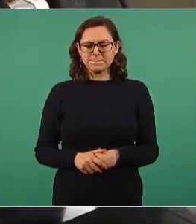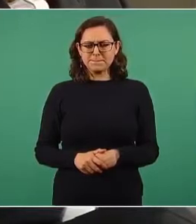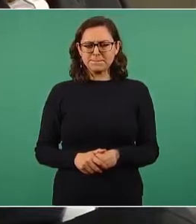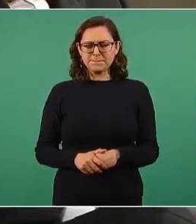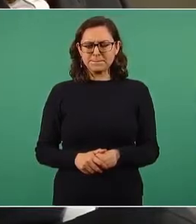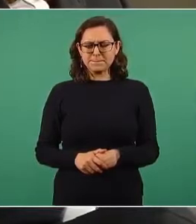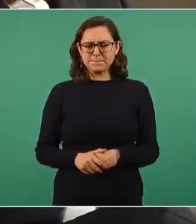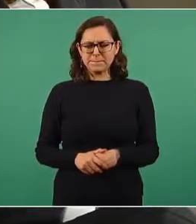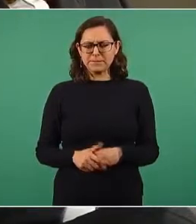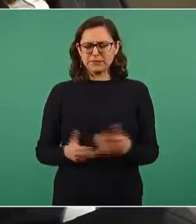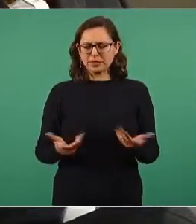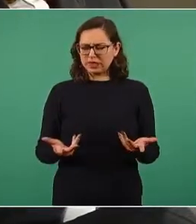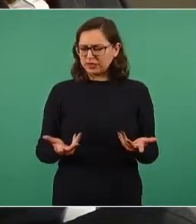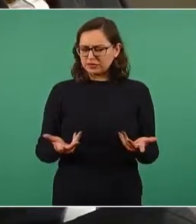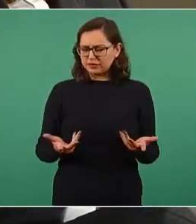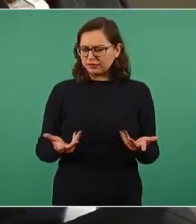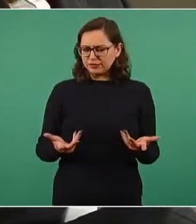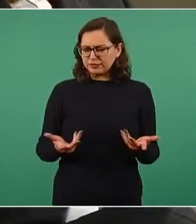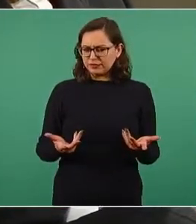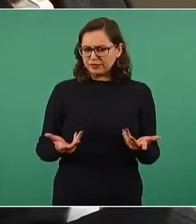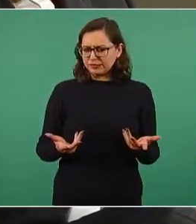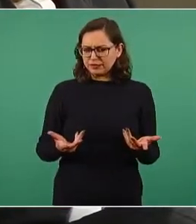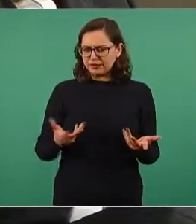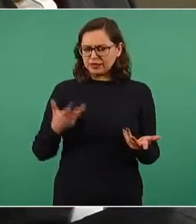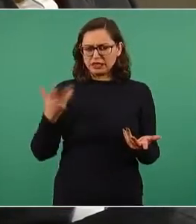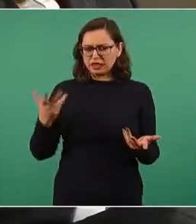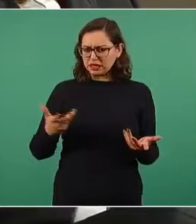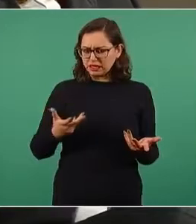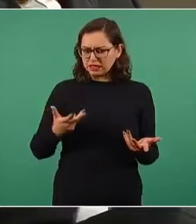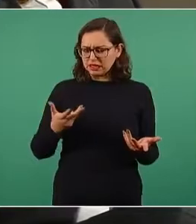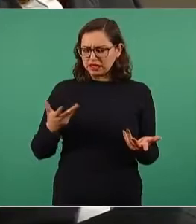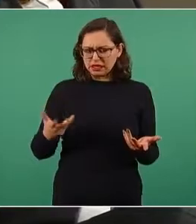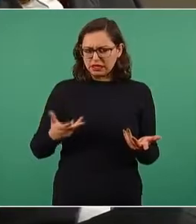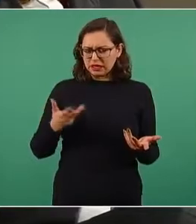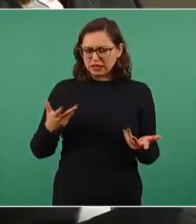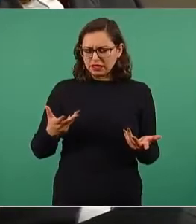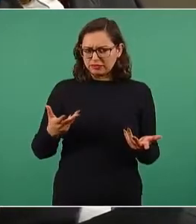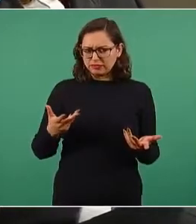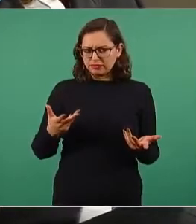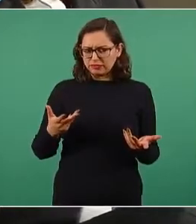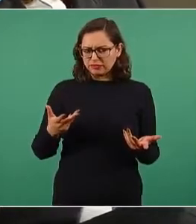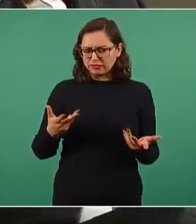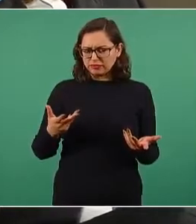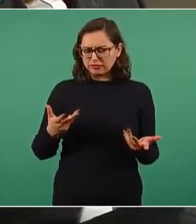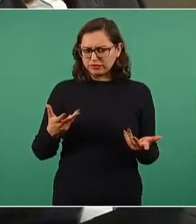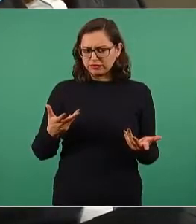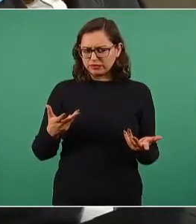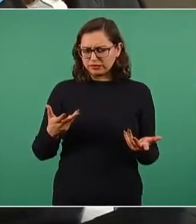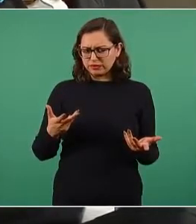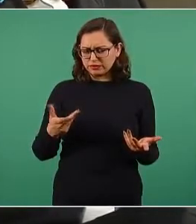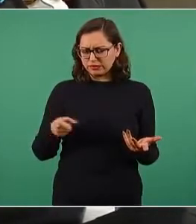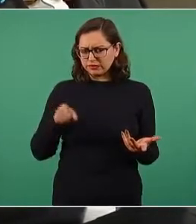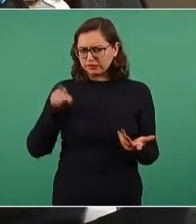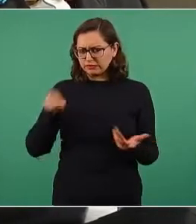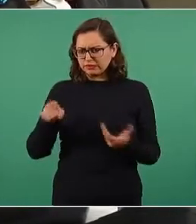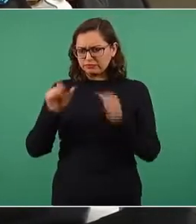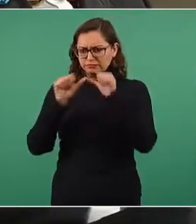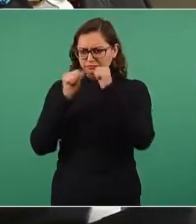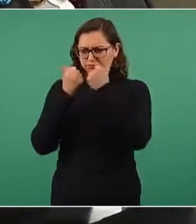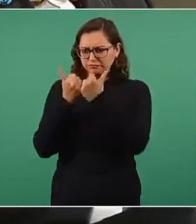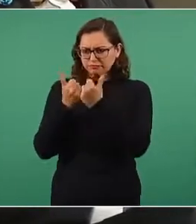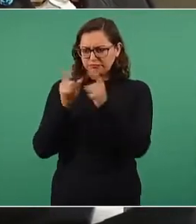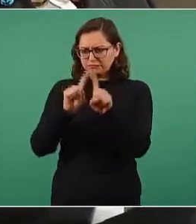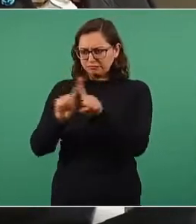no promueve que organizaciones no gubernamentales sean financiadas con dinero del extranjero